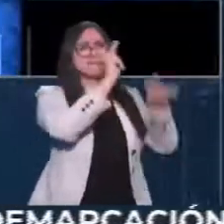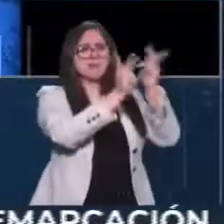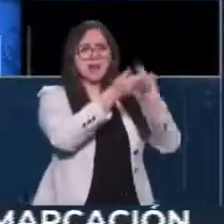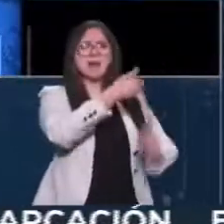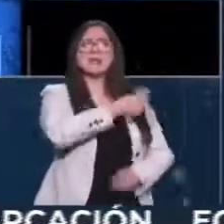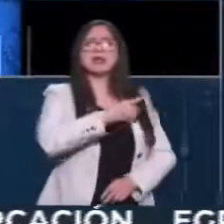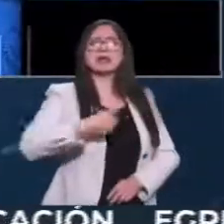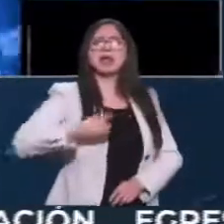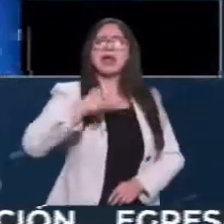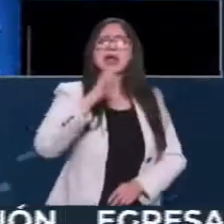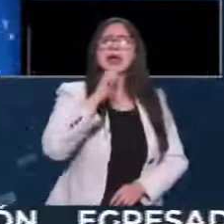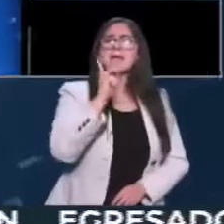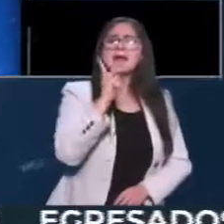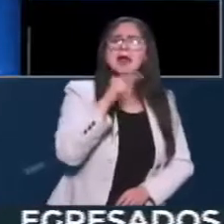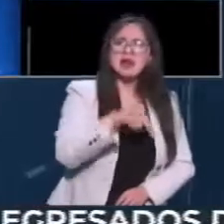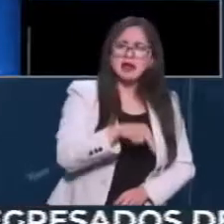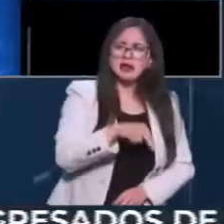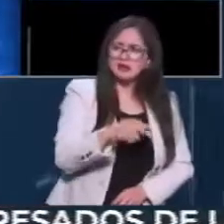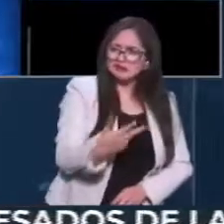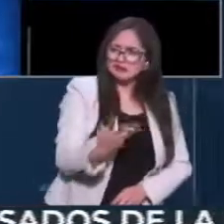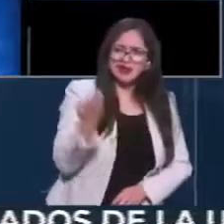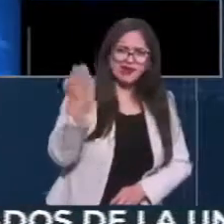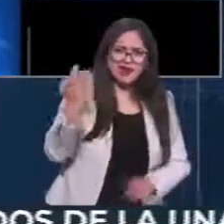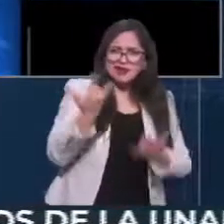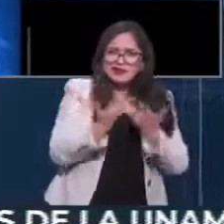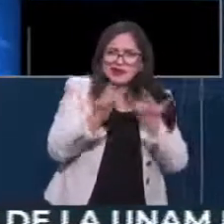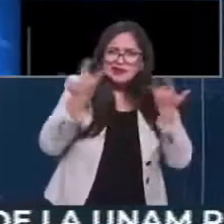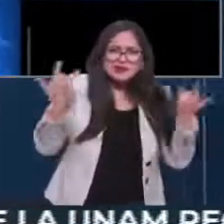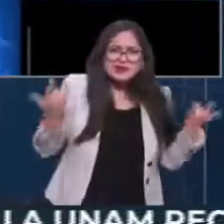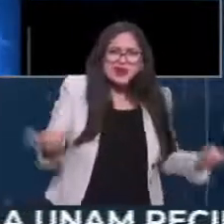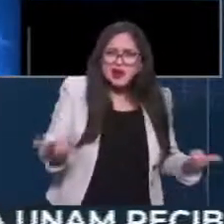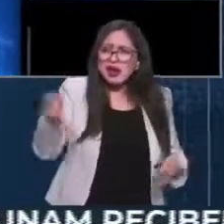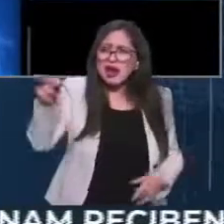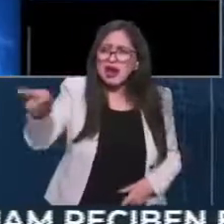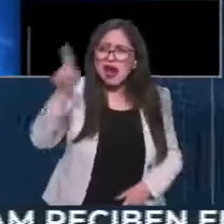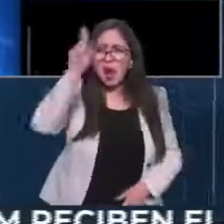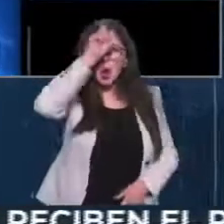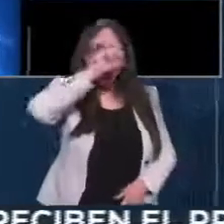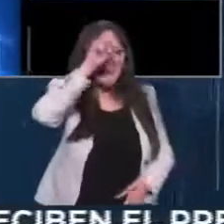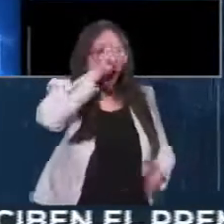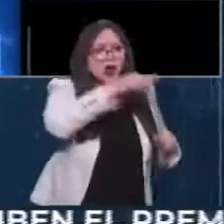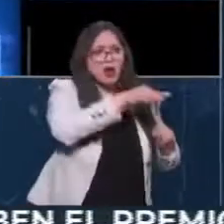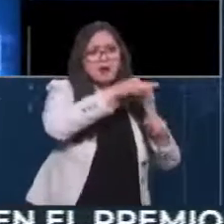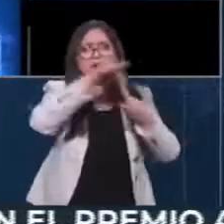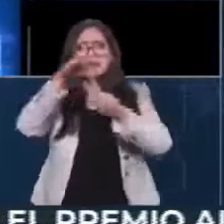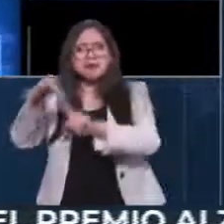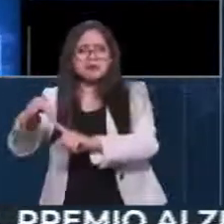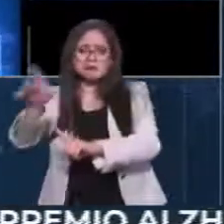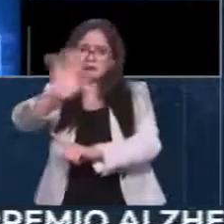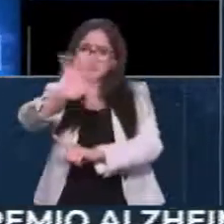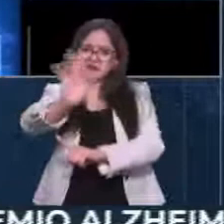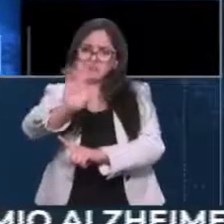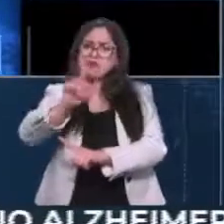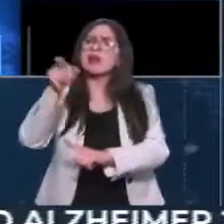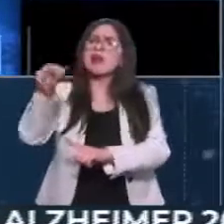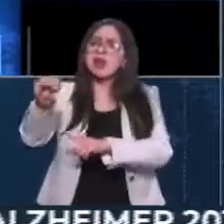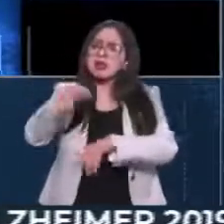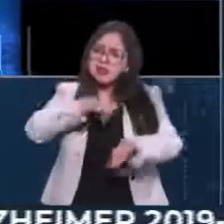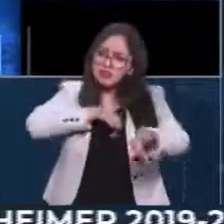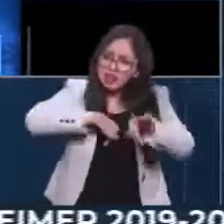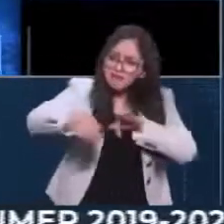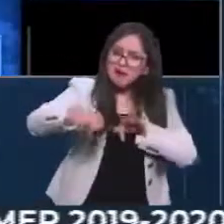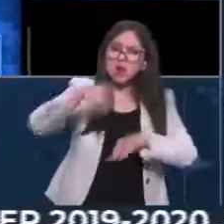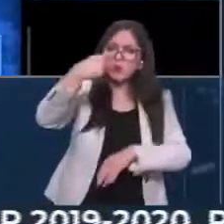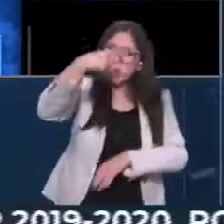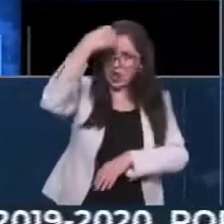historia del viejo prismo, cuando ahí los que llegaban no llegan por recomendación como llegó él, sino llegan por el trabajo y el expertise.